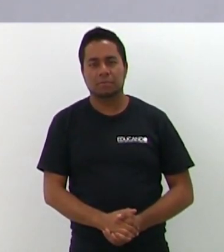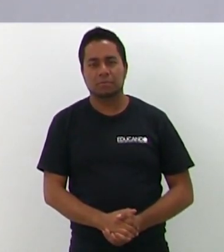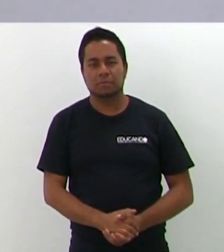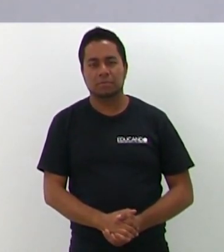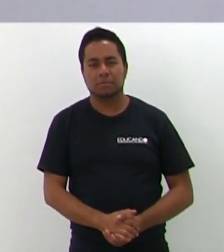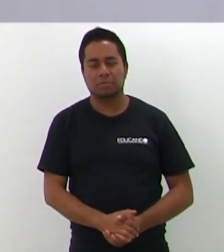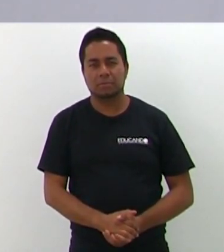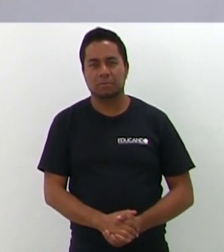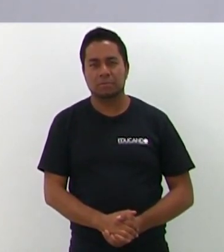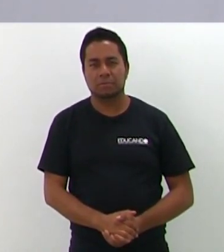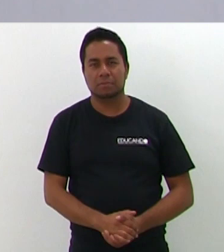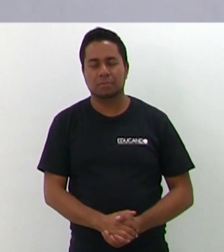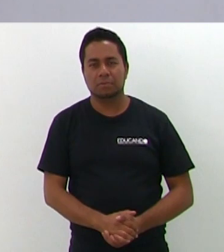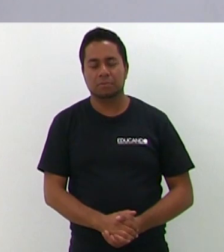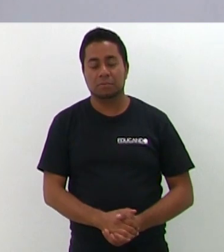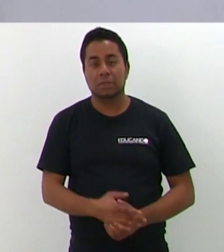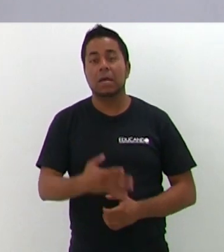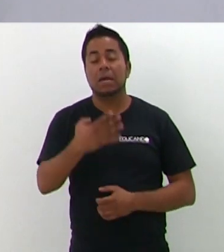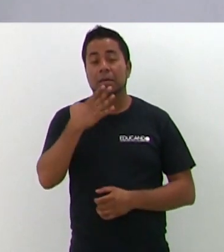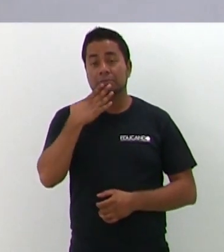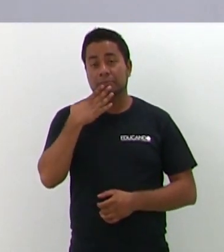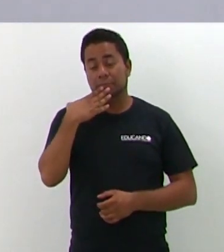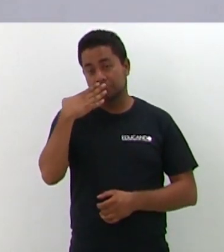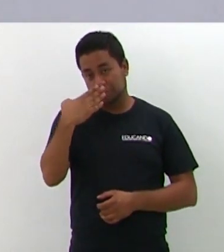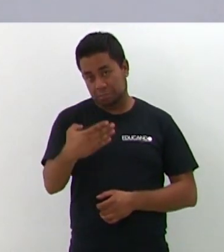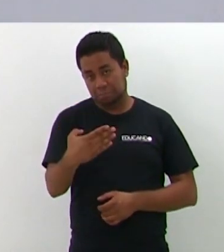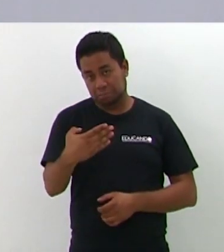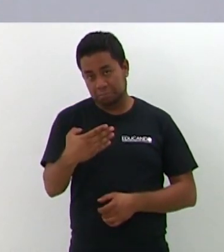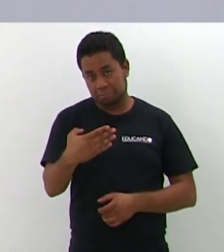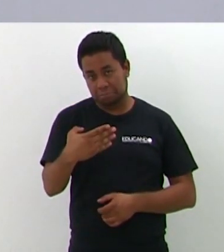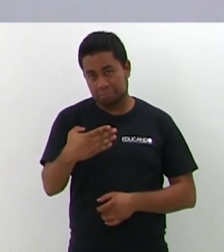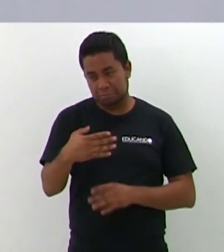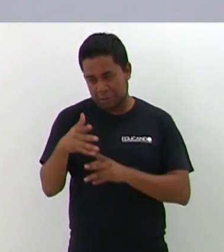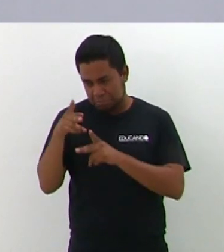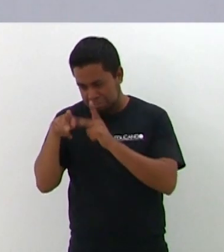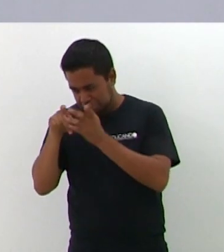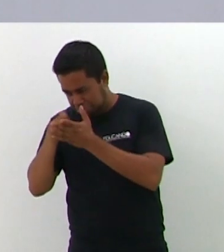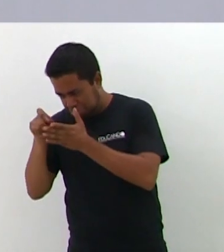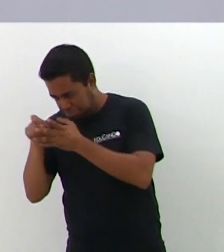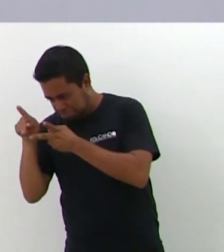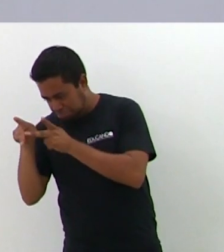Ay, Dios. Bien. Apenas si nos cupo.